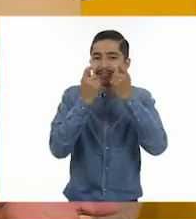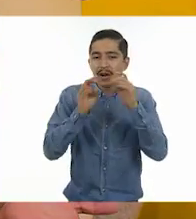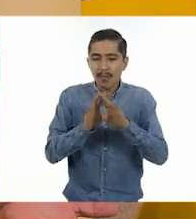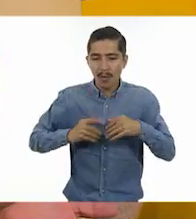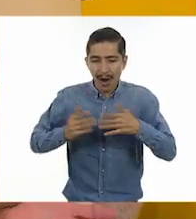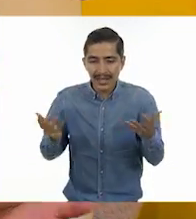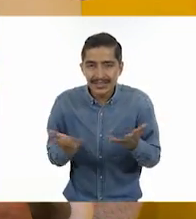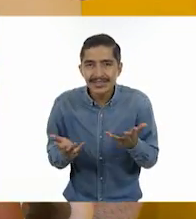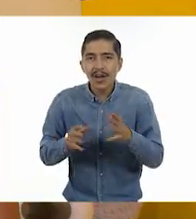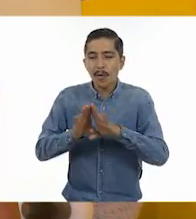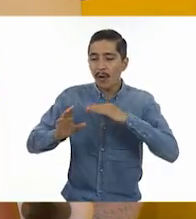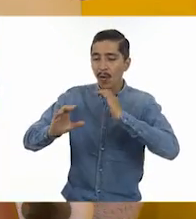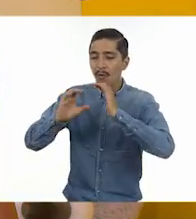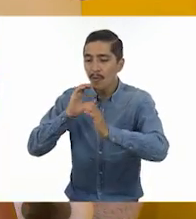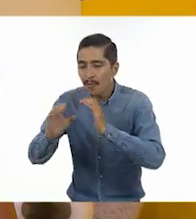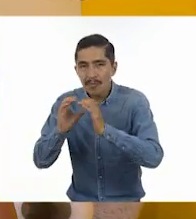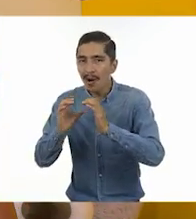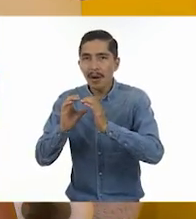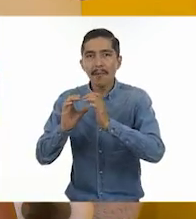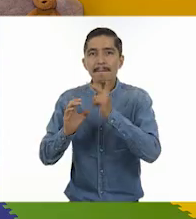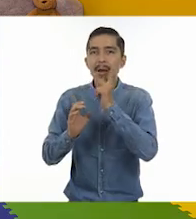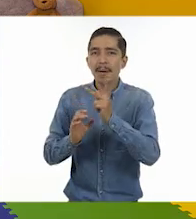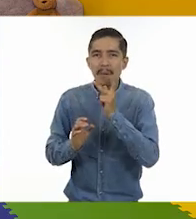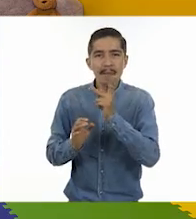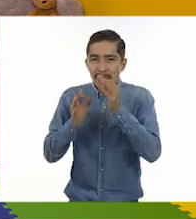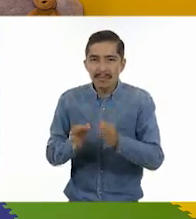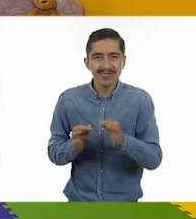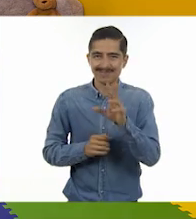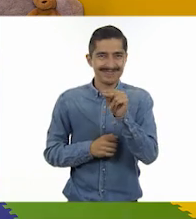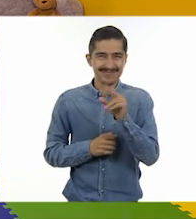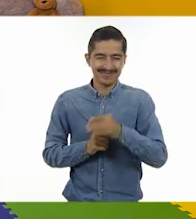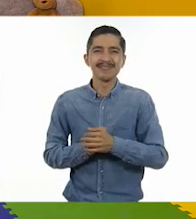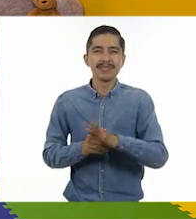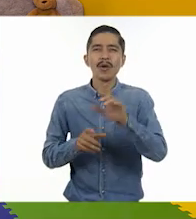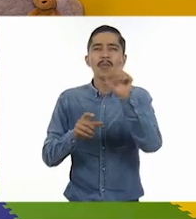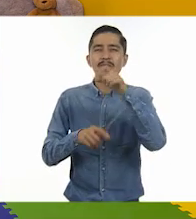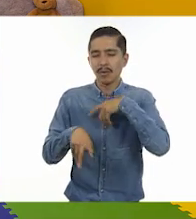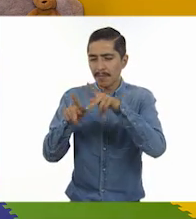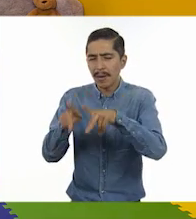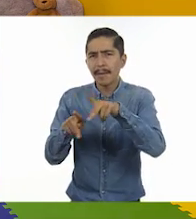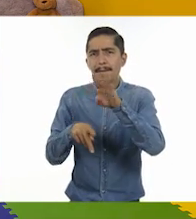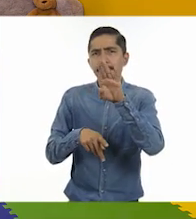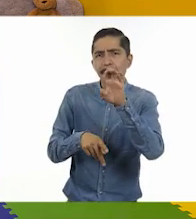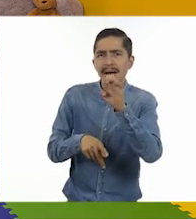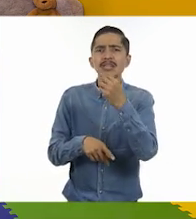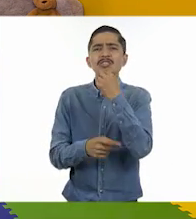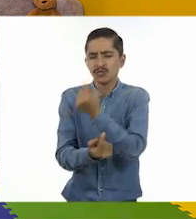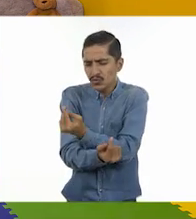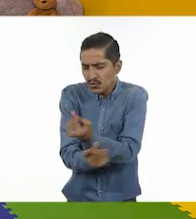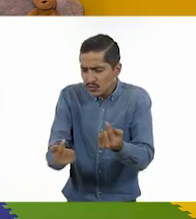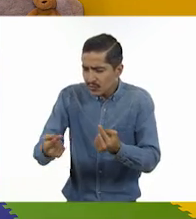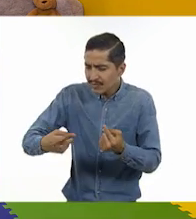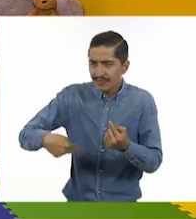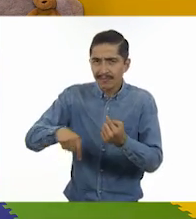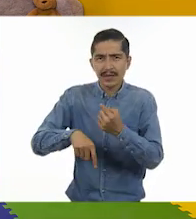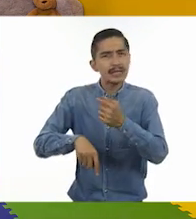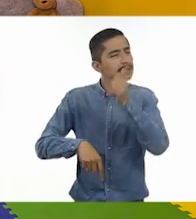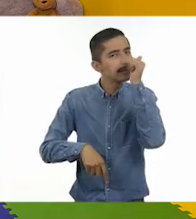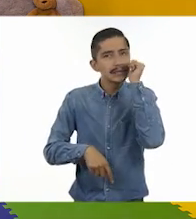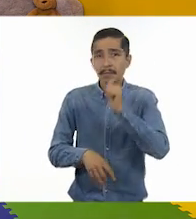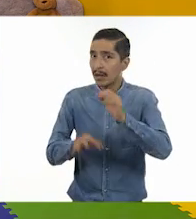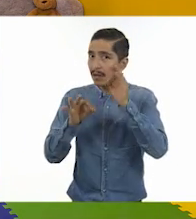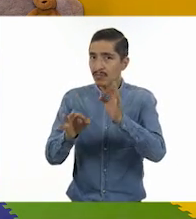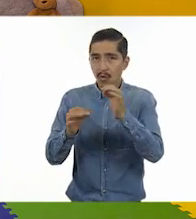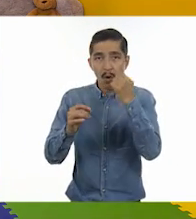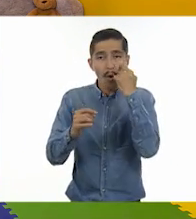nuestra manera de comunicarnos no verbalmente. Cuando hablamos con los bebés y niños pequeños, debemos mirarlos a los